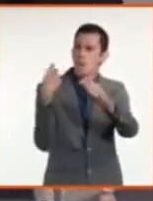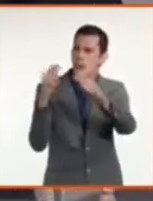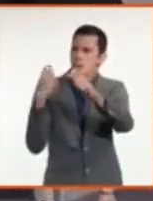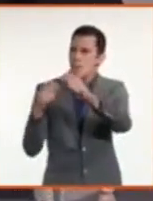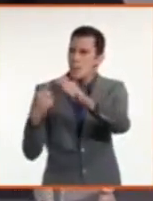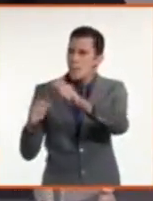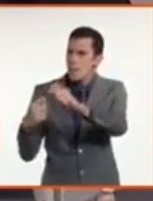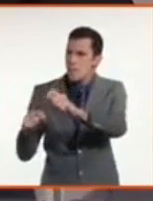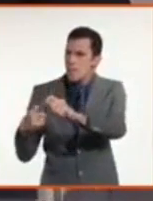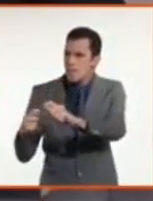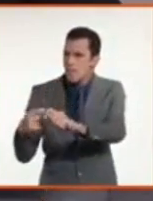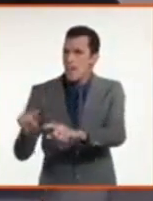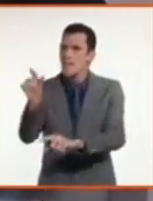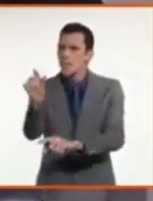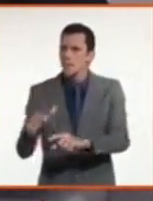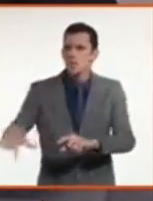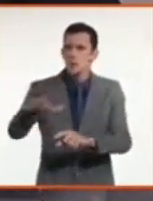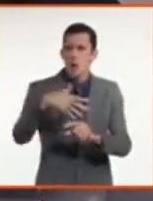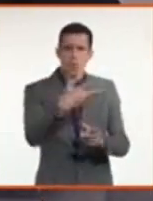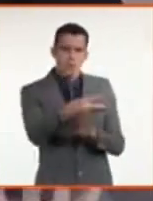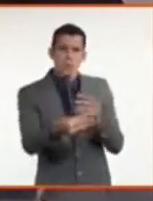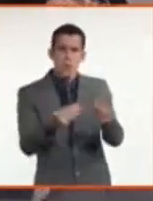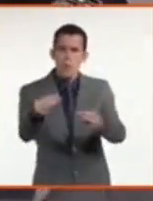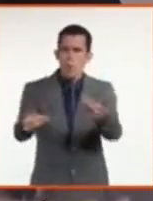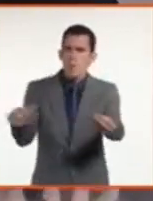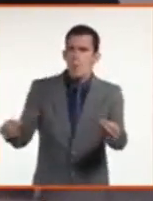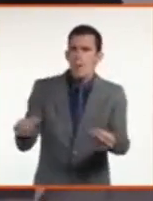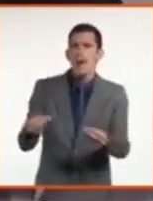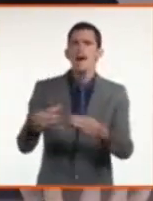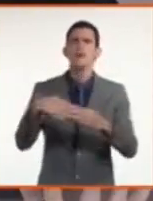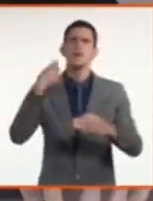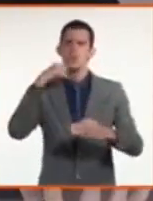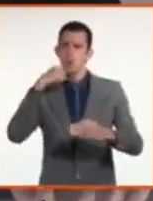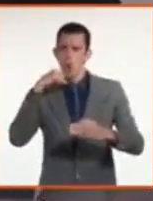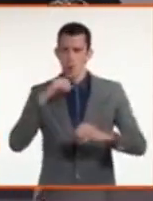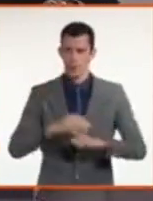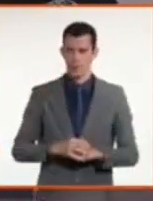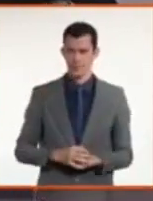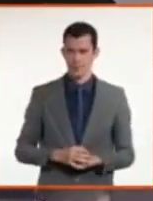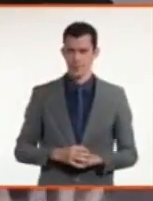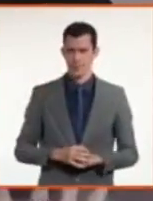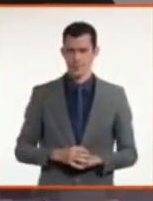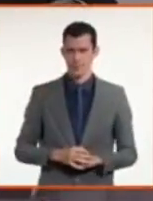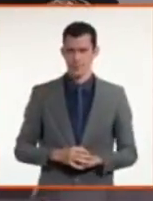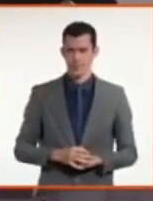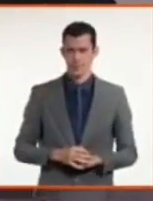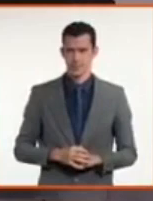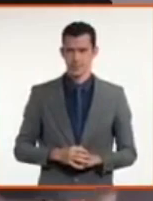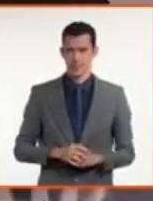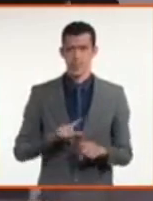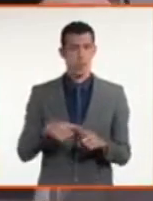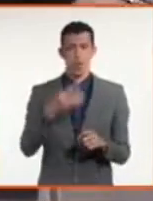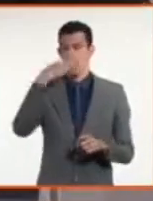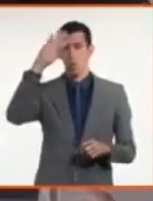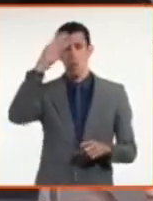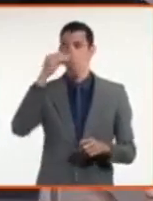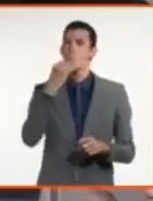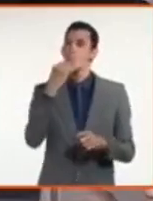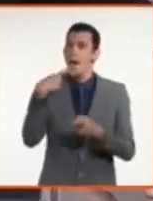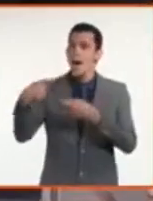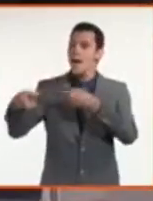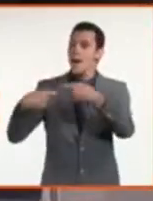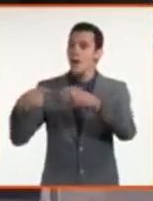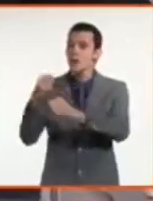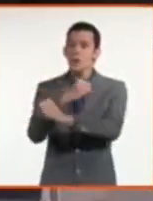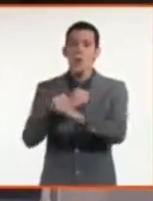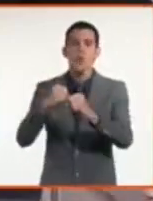tiendas reproducciones o sea que el de la divisa que se pone en las tarjetas hay que darle el respaldo a las tiendas